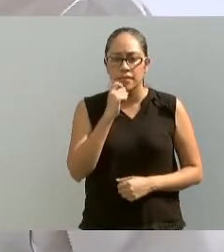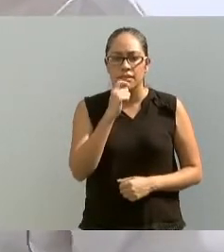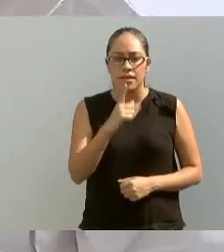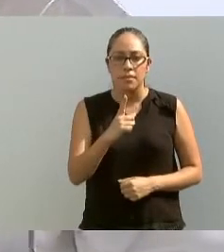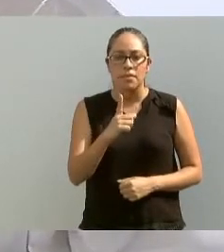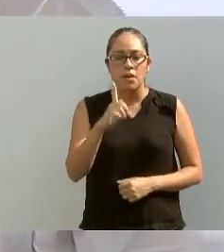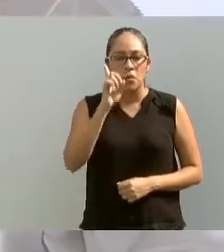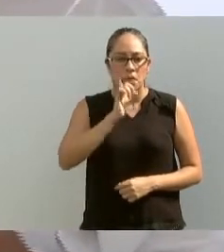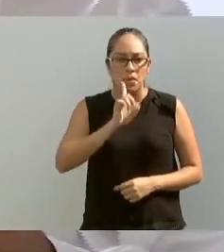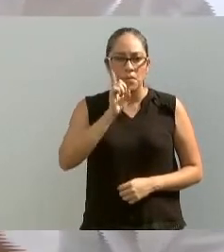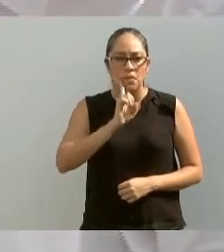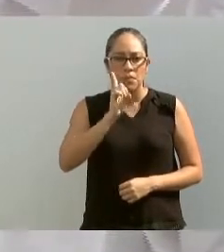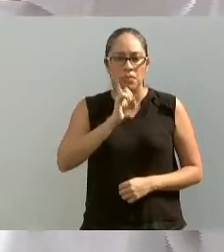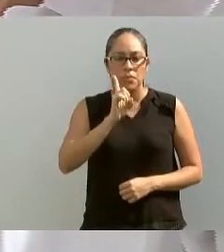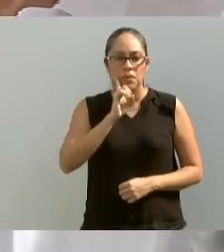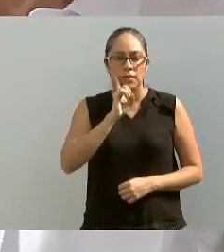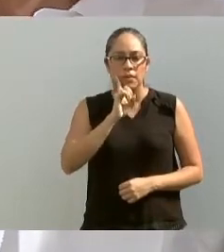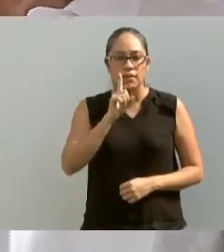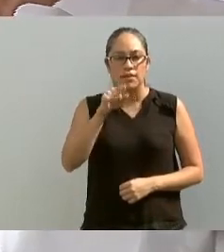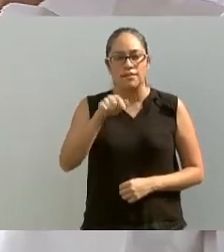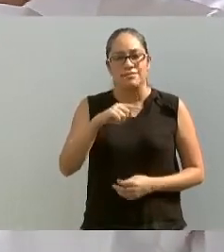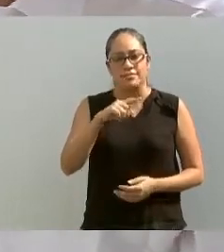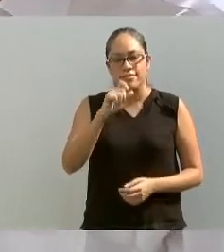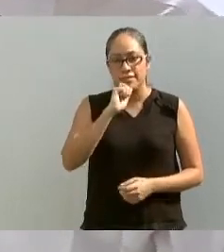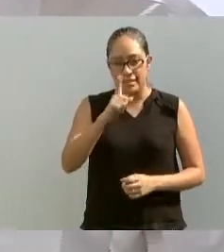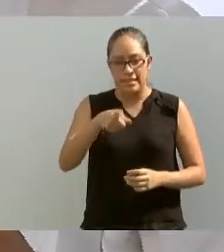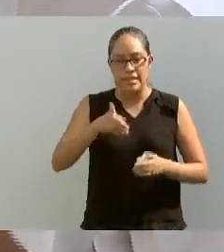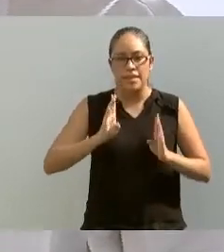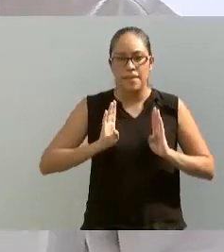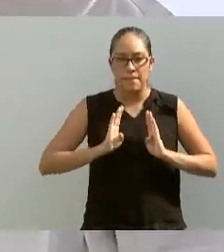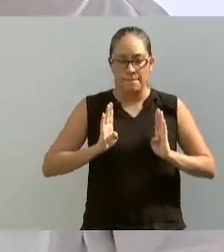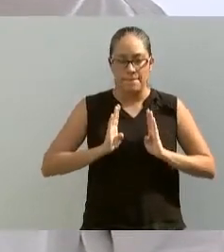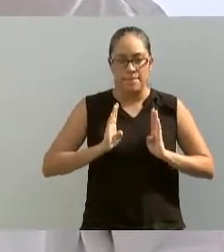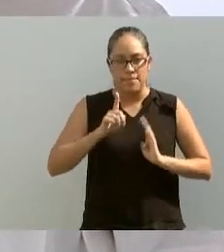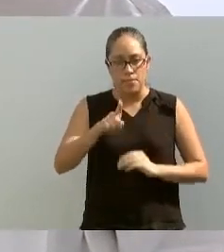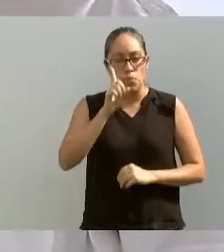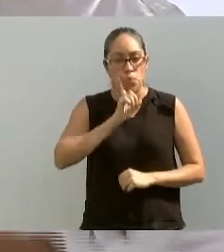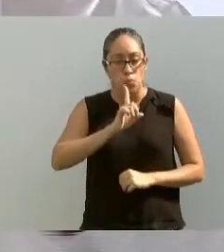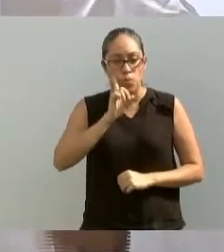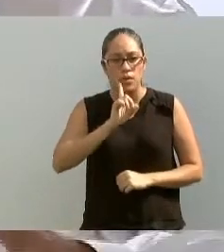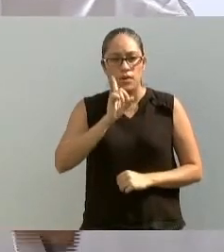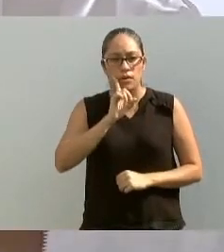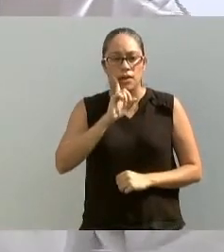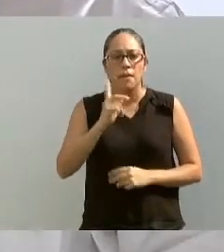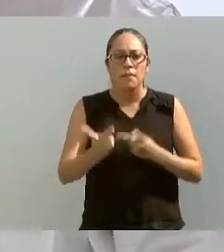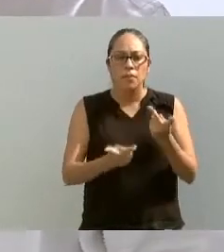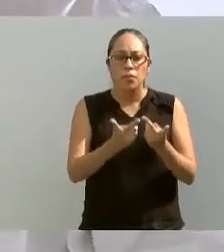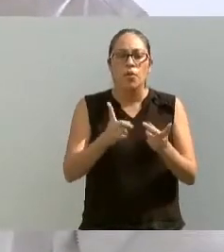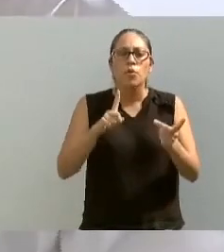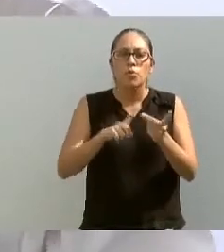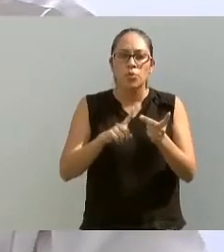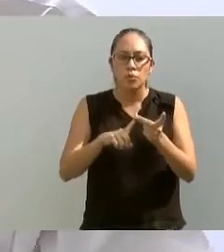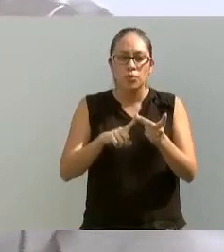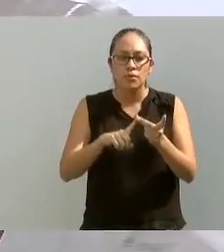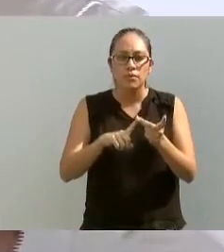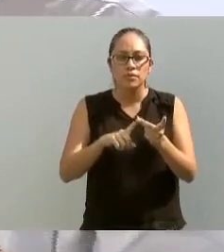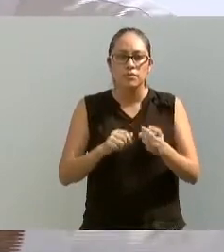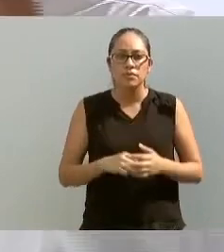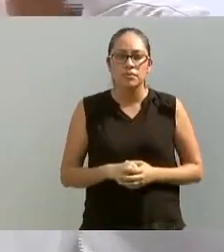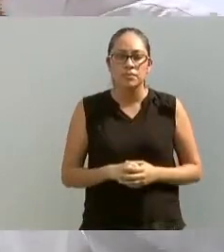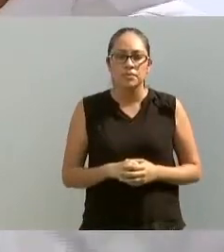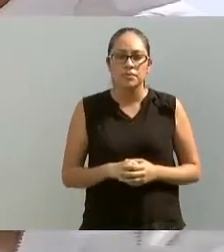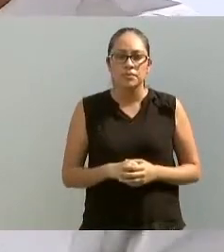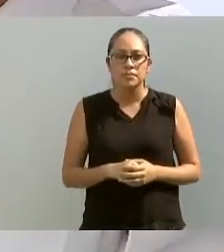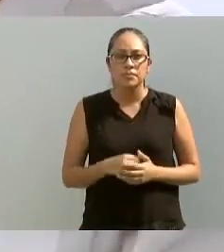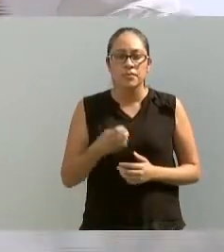una mujer del ejército, un oficial, preguntaba de dónde, era